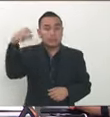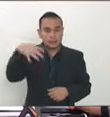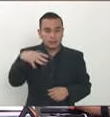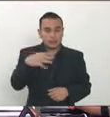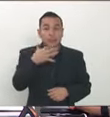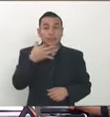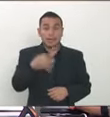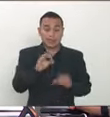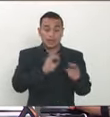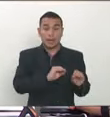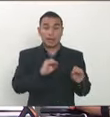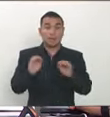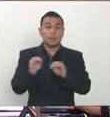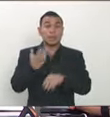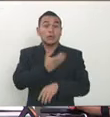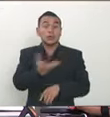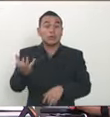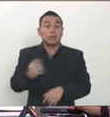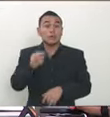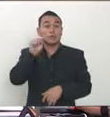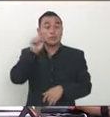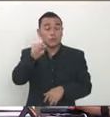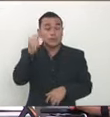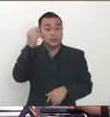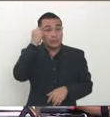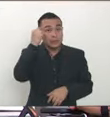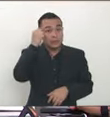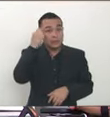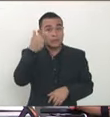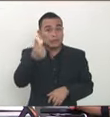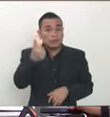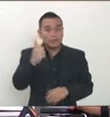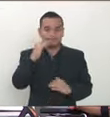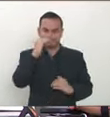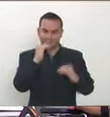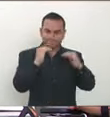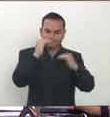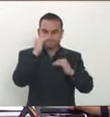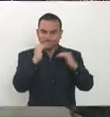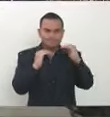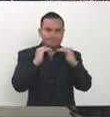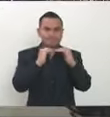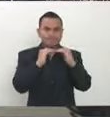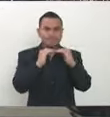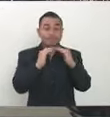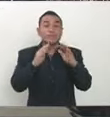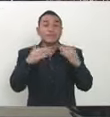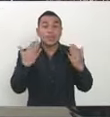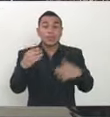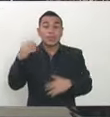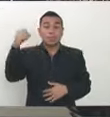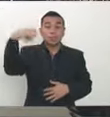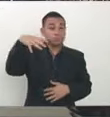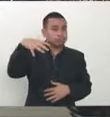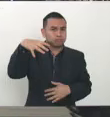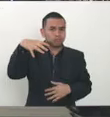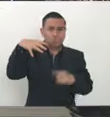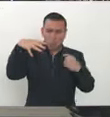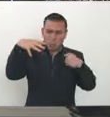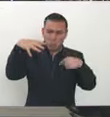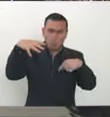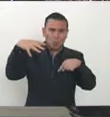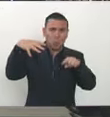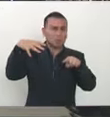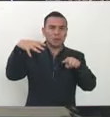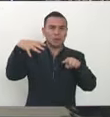Entonces necesitamos aplicar medidas inteligentes y encontrar ese balance, casi imposible de encontrar, pero tenemos que encontrar ese balance entre aplicar las medidas más drásticas